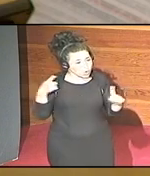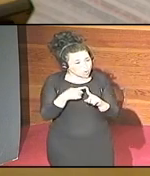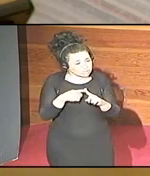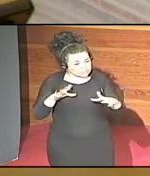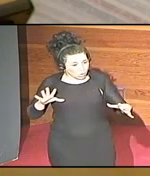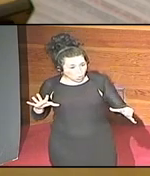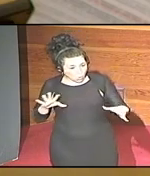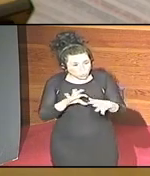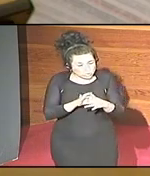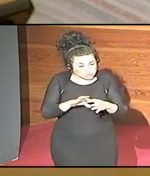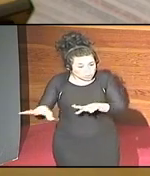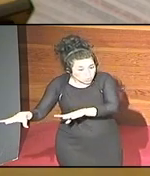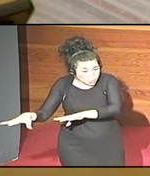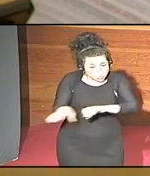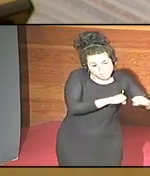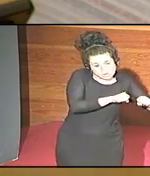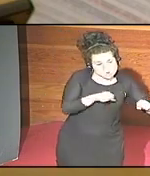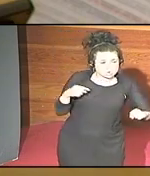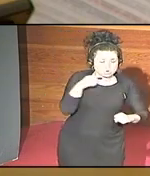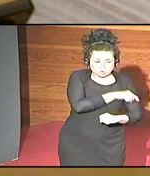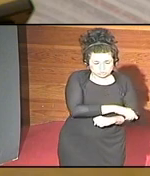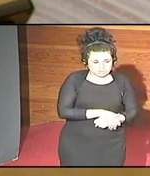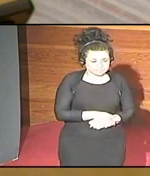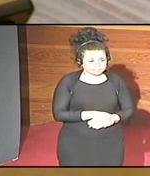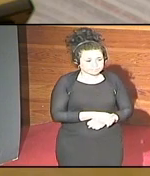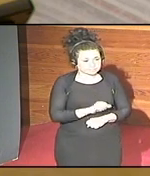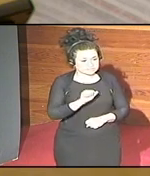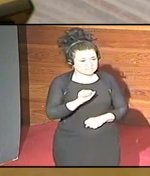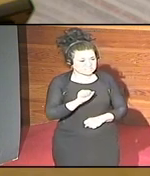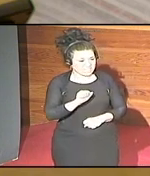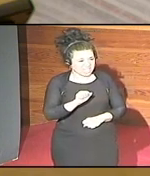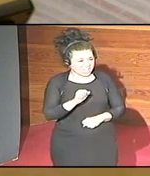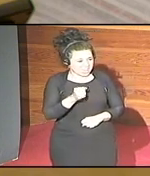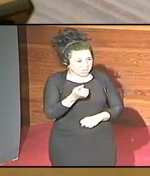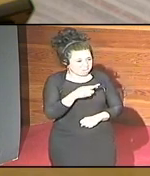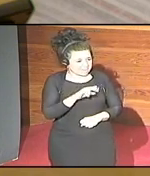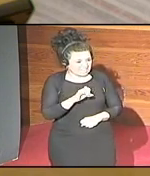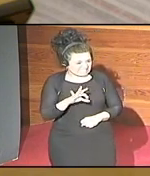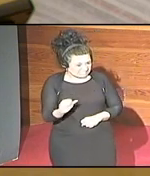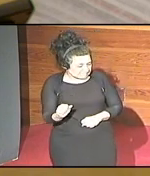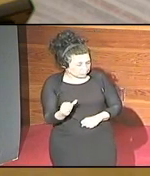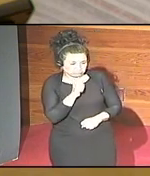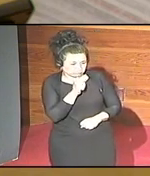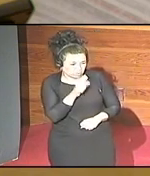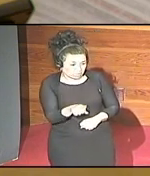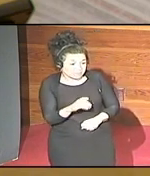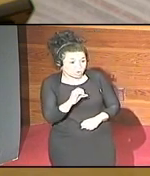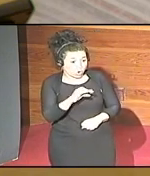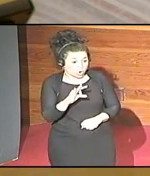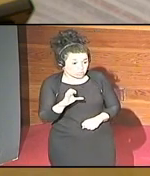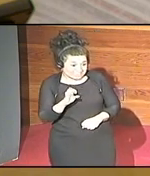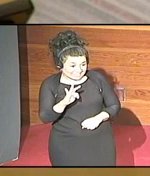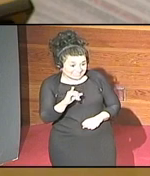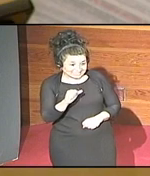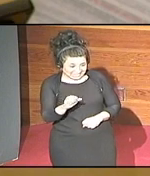ser absorbidos por Rusia. Abjasia no está por esta labor, pero Osetia sí. Es evidente